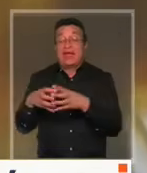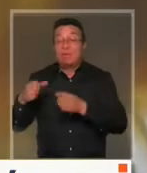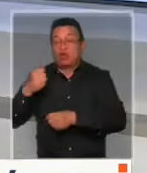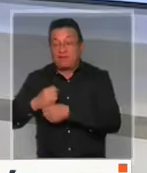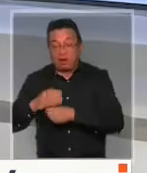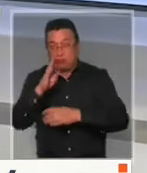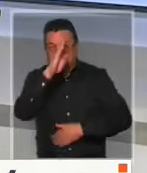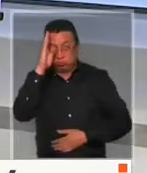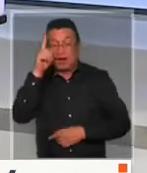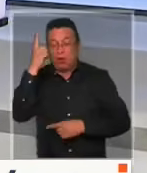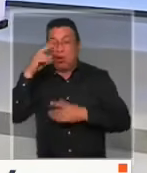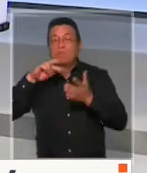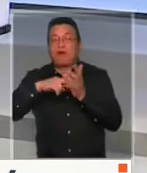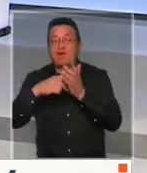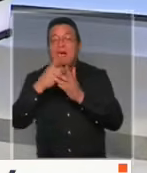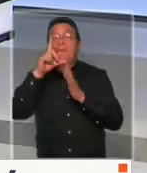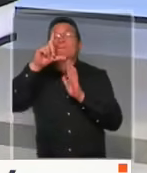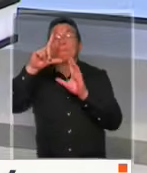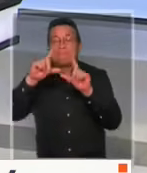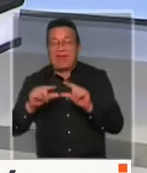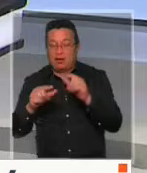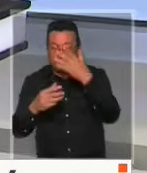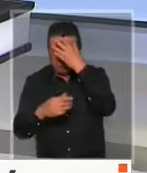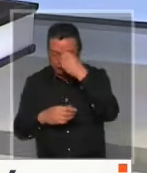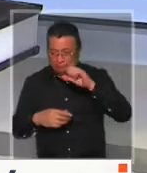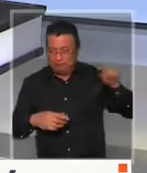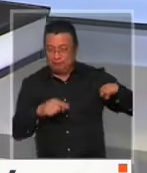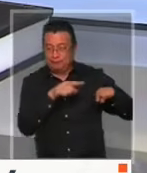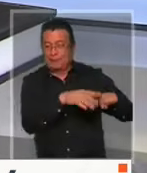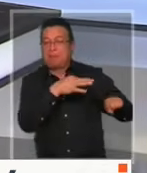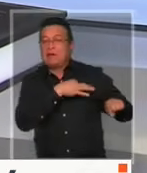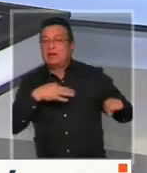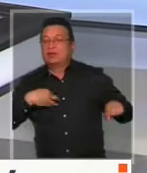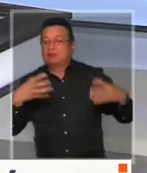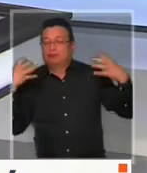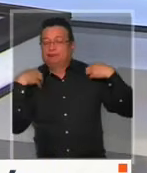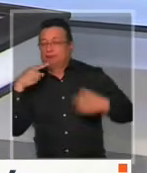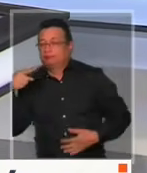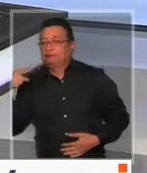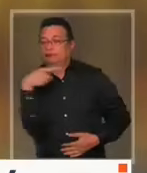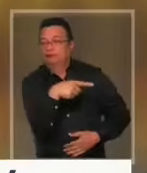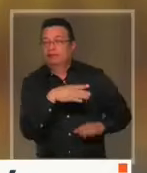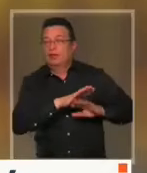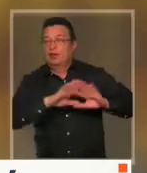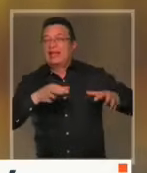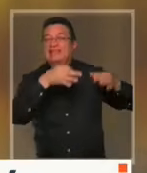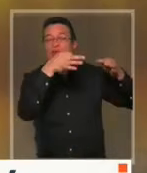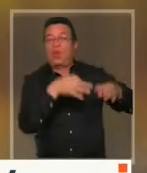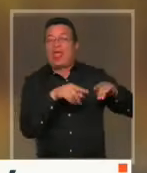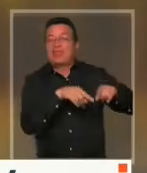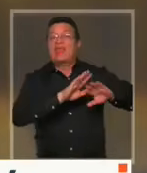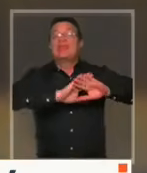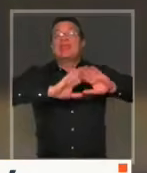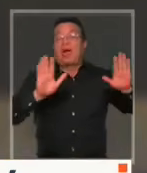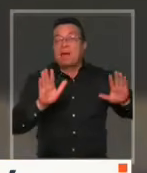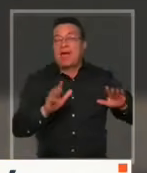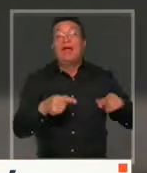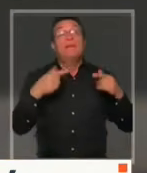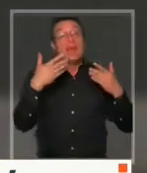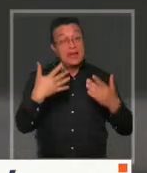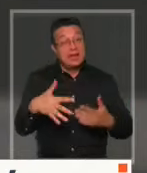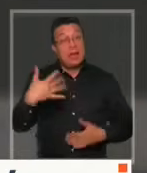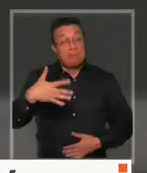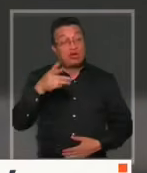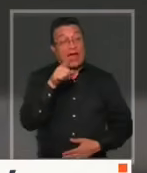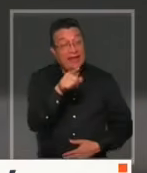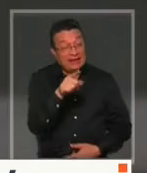trabajo. Eso es un problema que con esto se mejora porque hay un ministerio dedicado solo a la seguridad. Pero más importante que eso, Ramón, es que